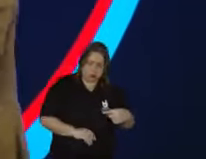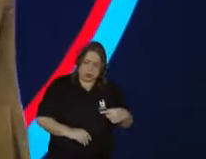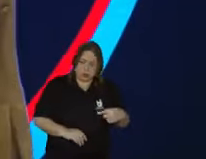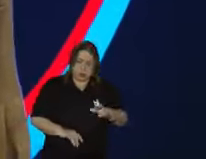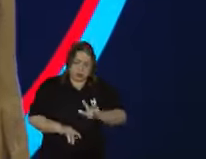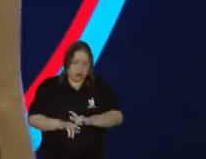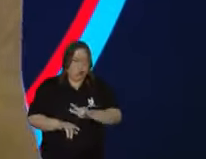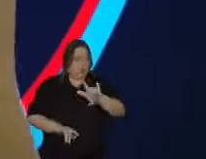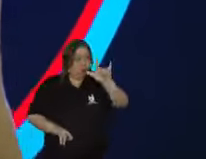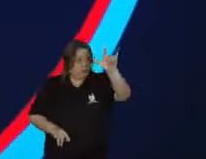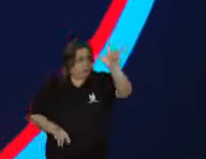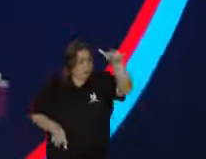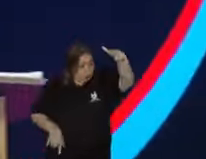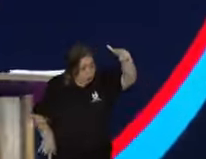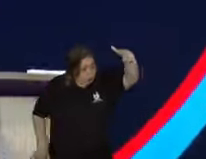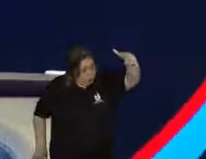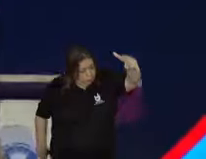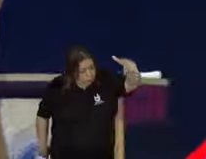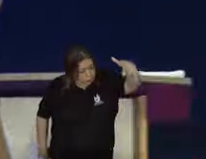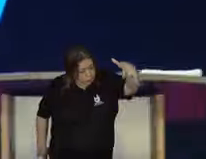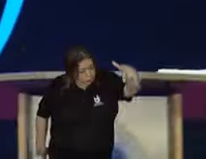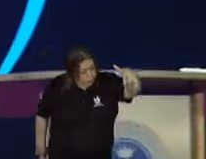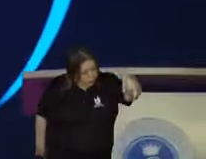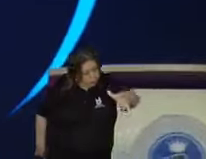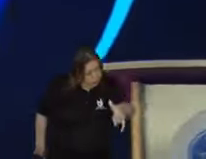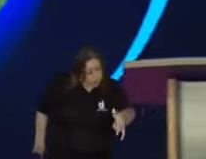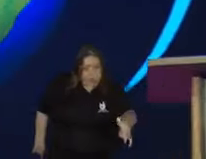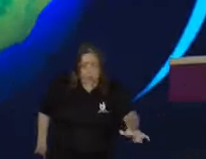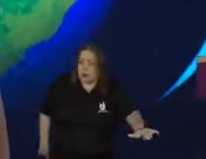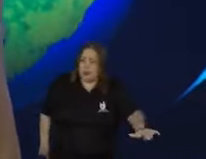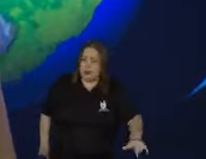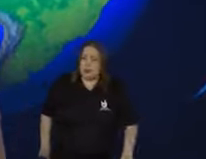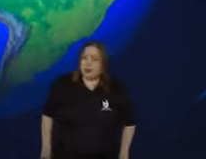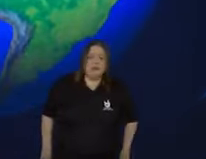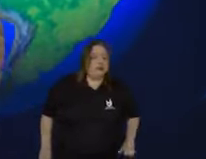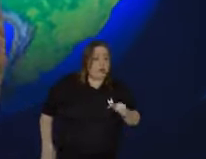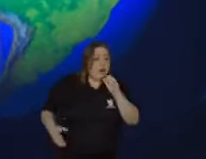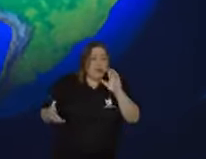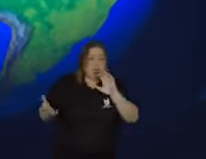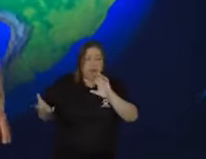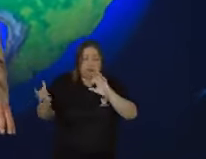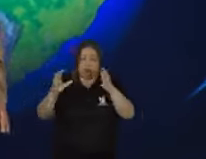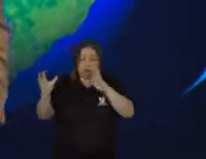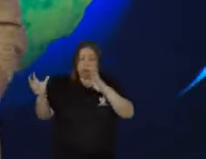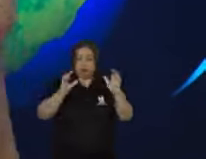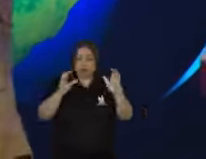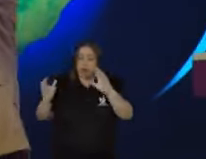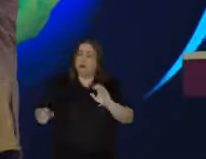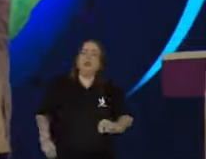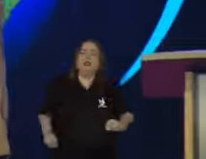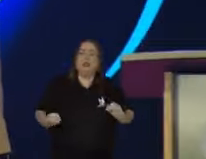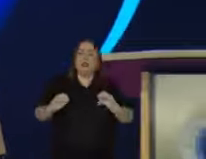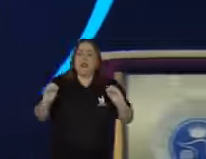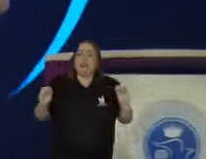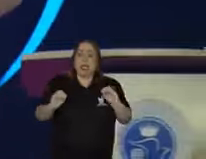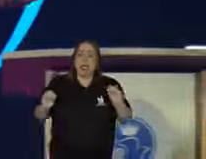se cae. El vuelo estaba tranquilo, no había ni siquiera turbulencias. Nadie, no